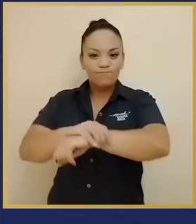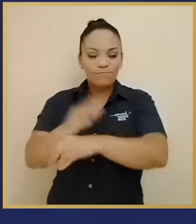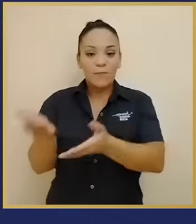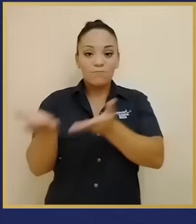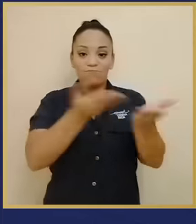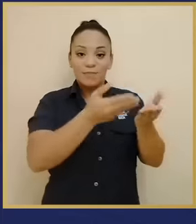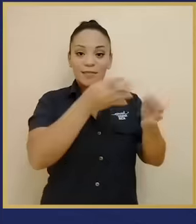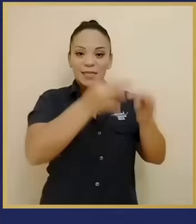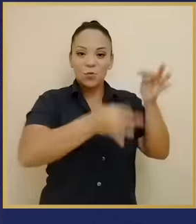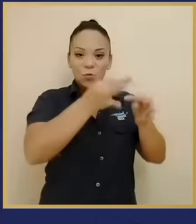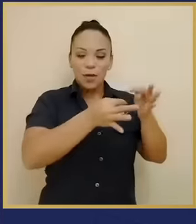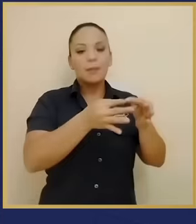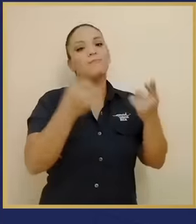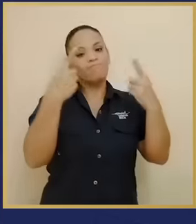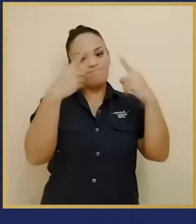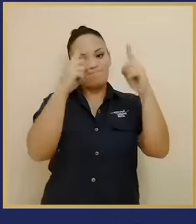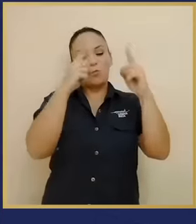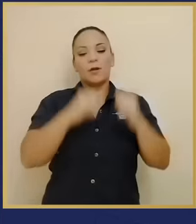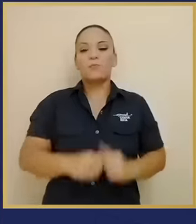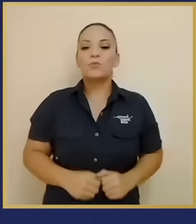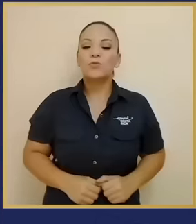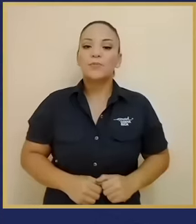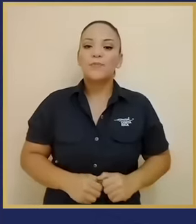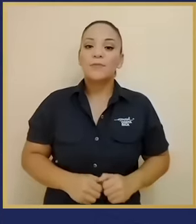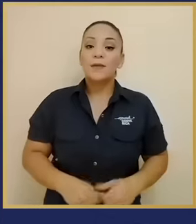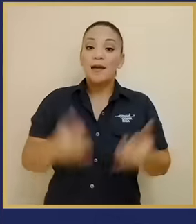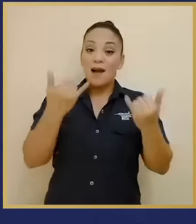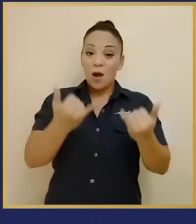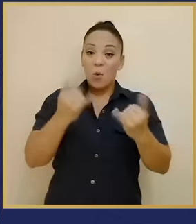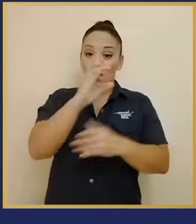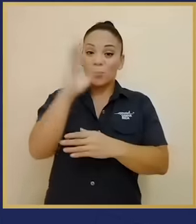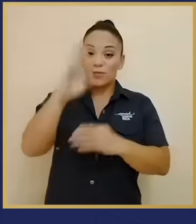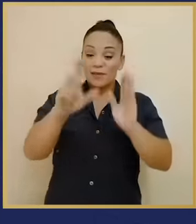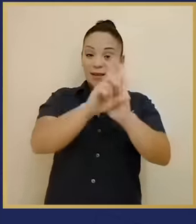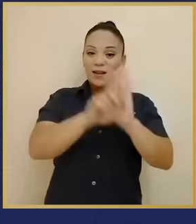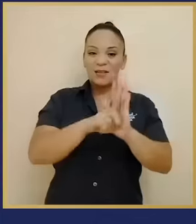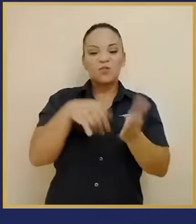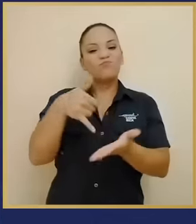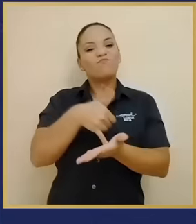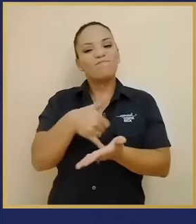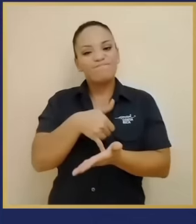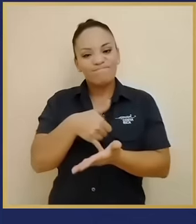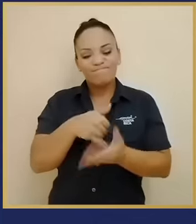medida vamos a ser objetivos. Tenemos una legislación endeble, una